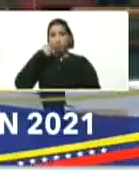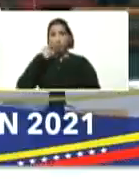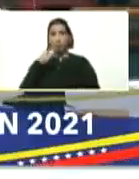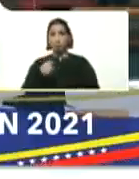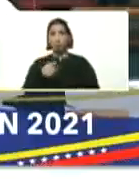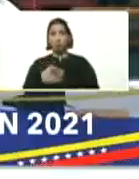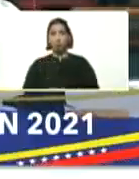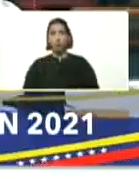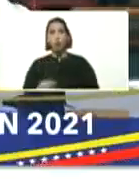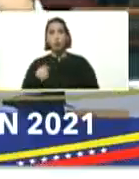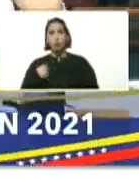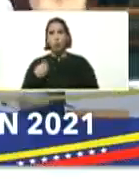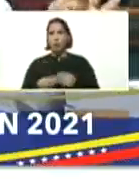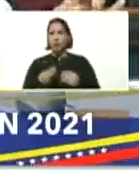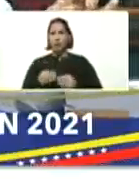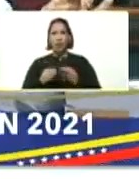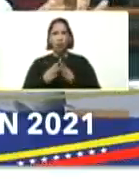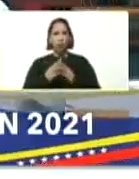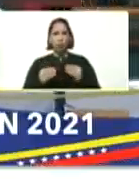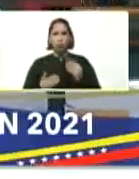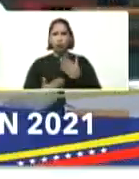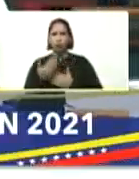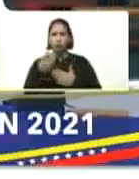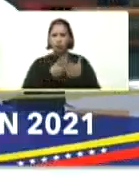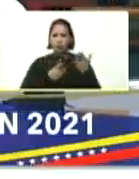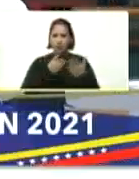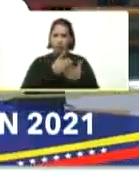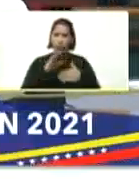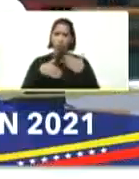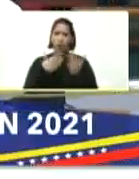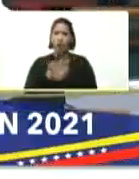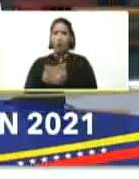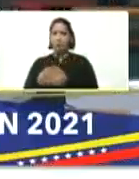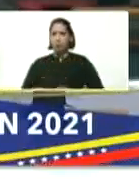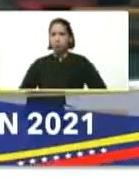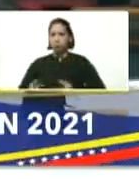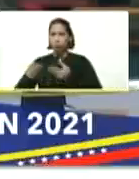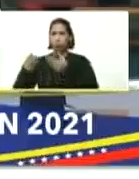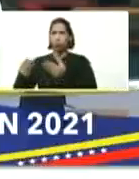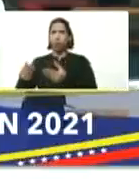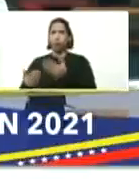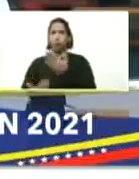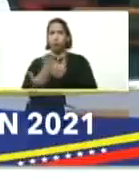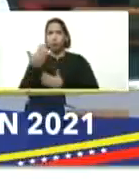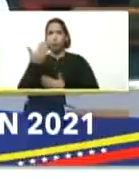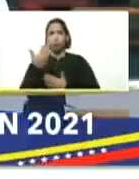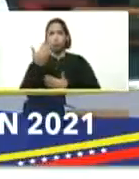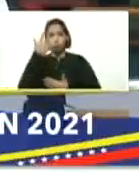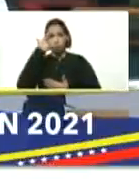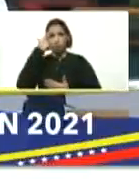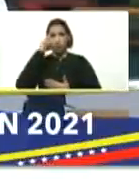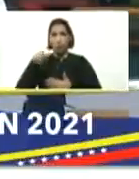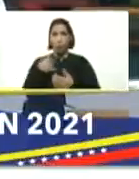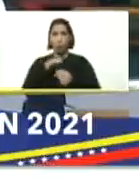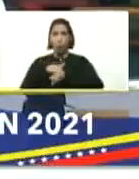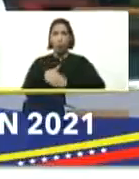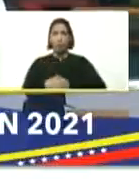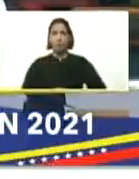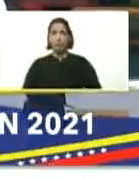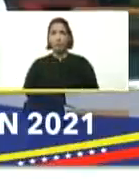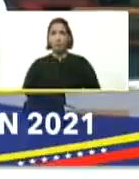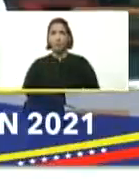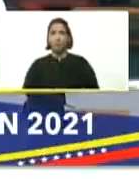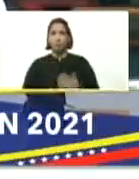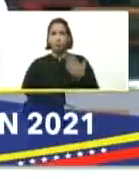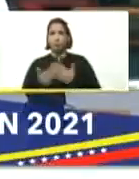la impresora, todo, desde el diseño hasta la entrega del impreso. Lo sabe Jorge Rodríguez, que mandaba a